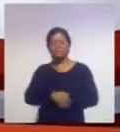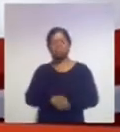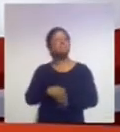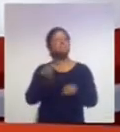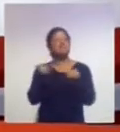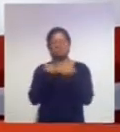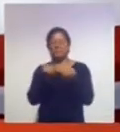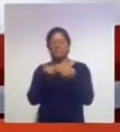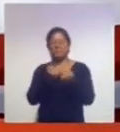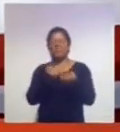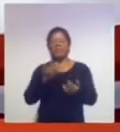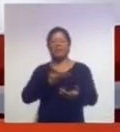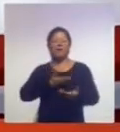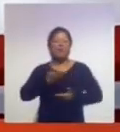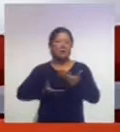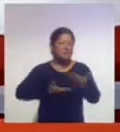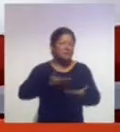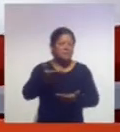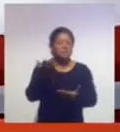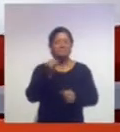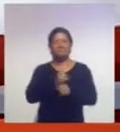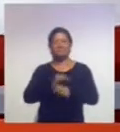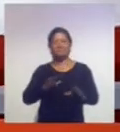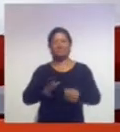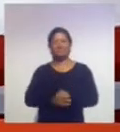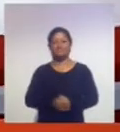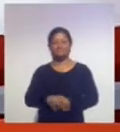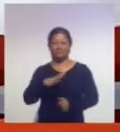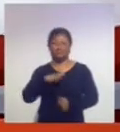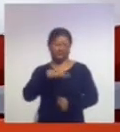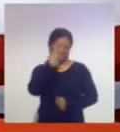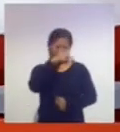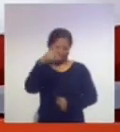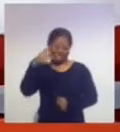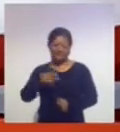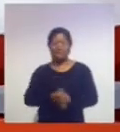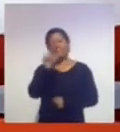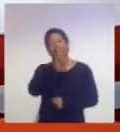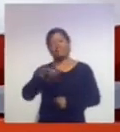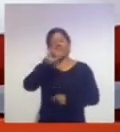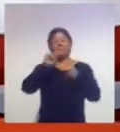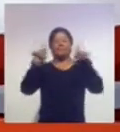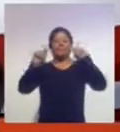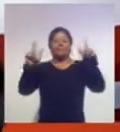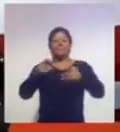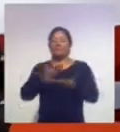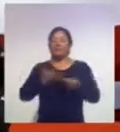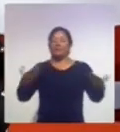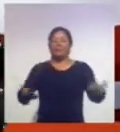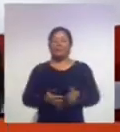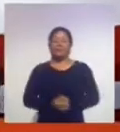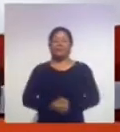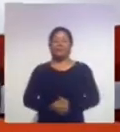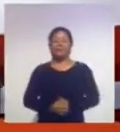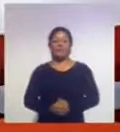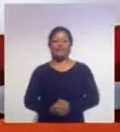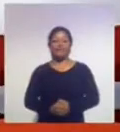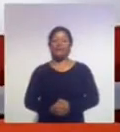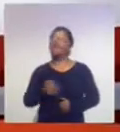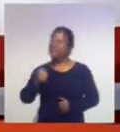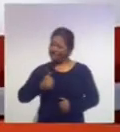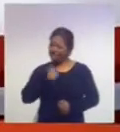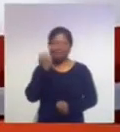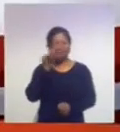estamos compartiendo la información que tenemos disponible para usted, @Tlaxcala ahora en esta red social. Y aprovecho,